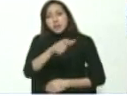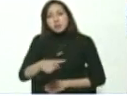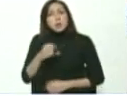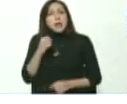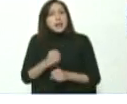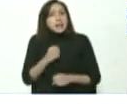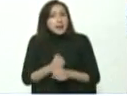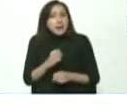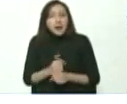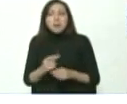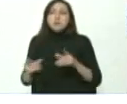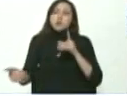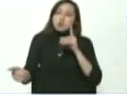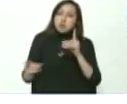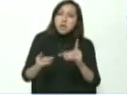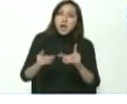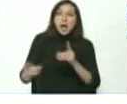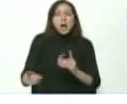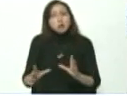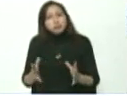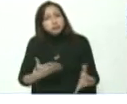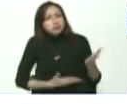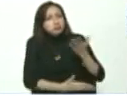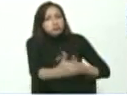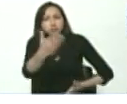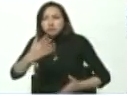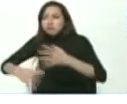por el diálogo, por el entendimiento,